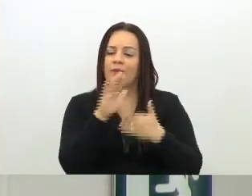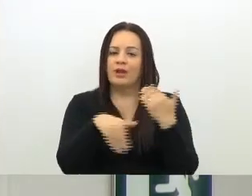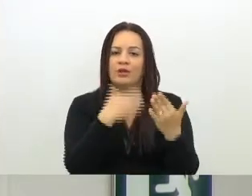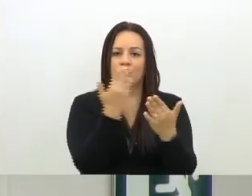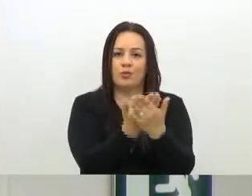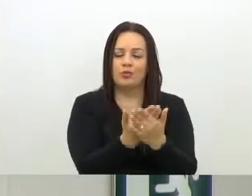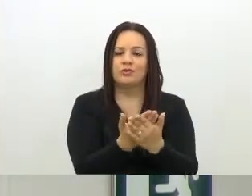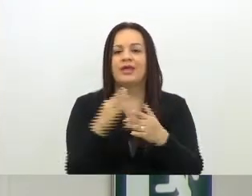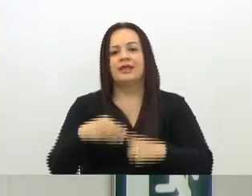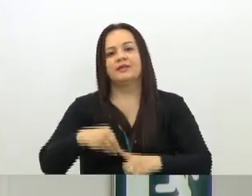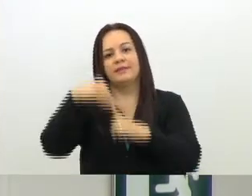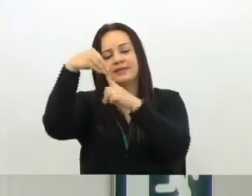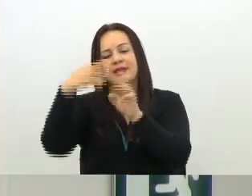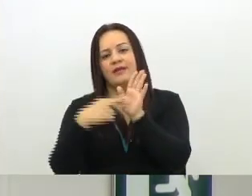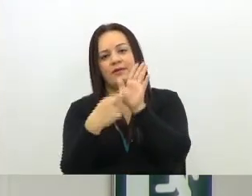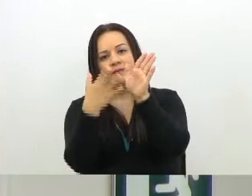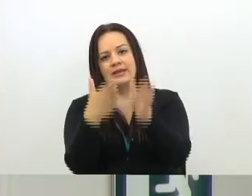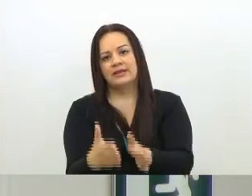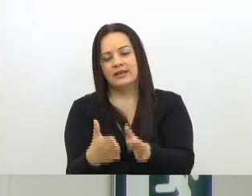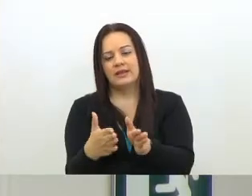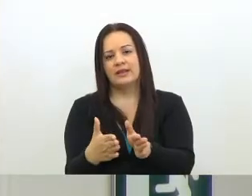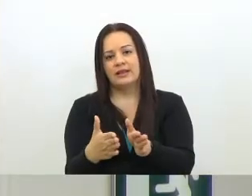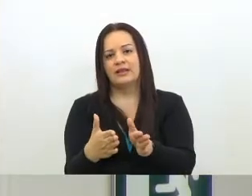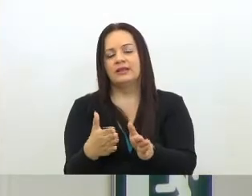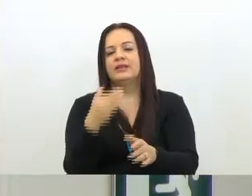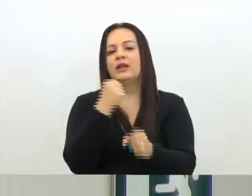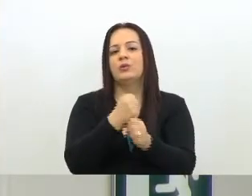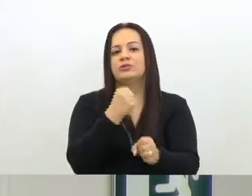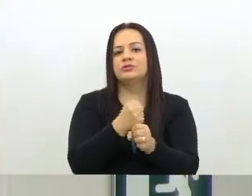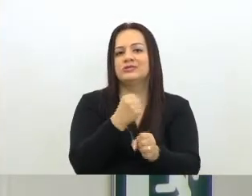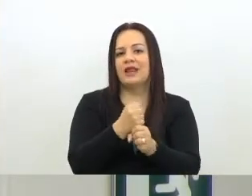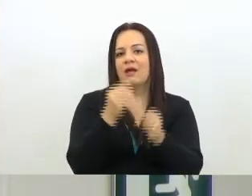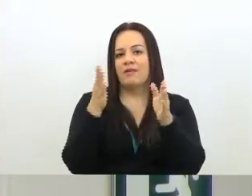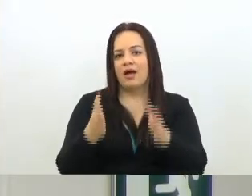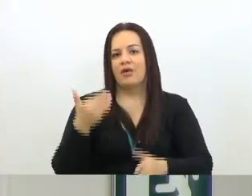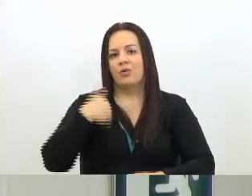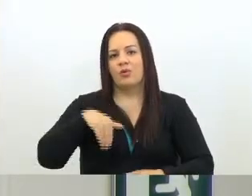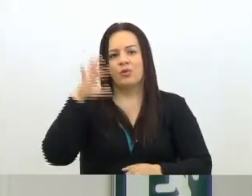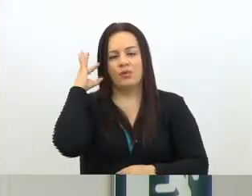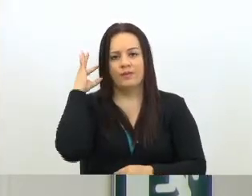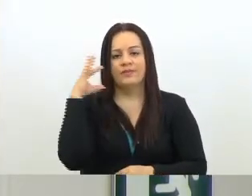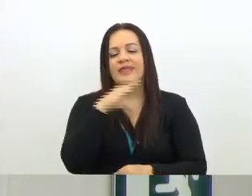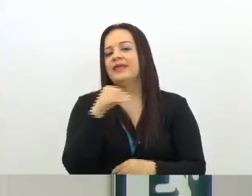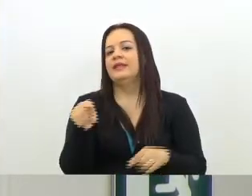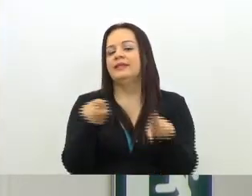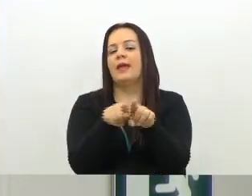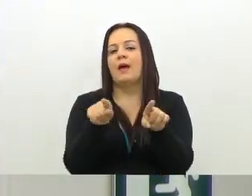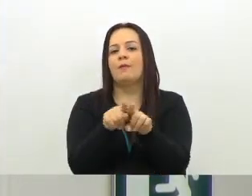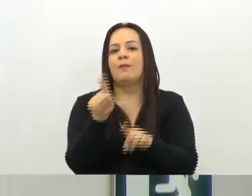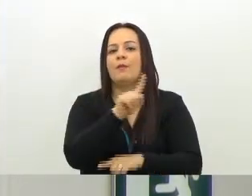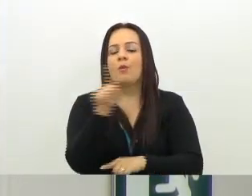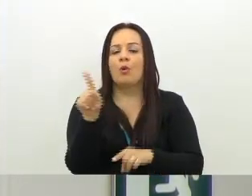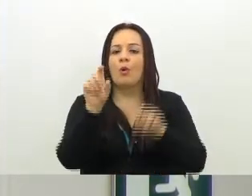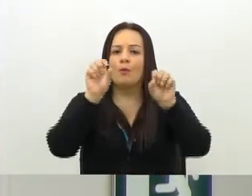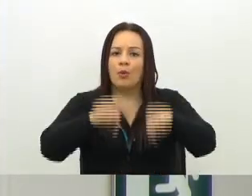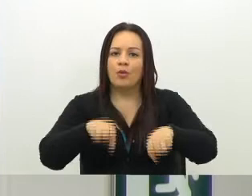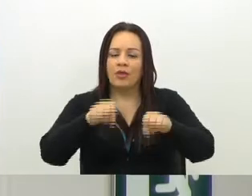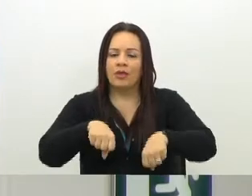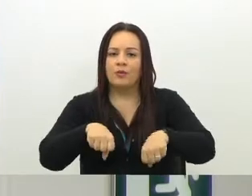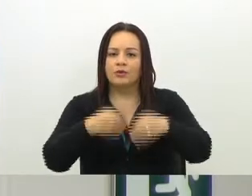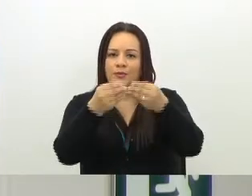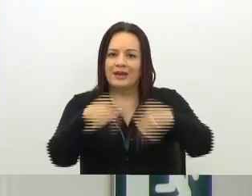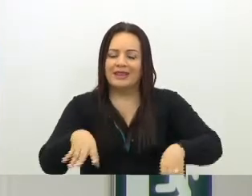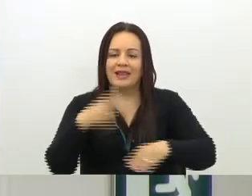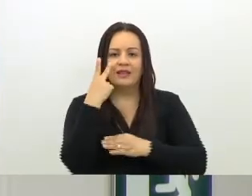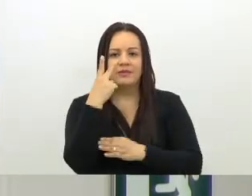especial los representantes de los y las trabajadoras. Tampoco podemos perder de vista, señoras y